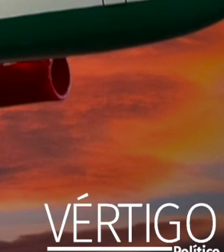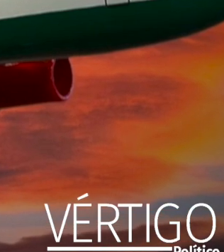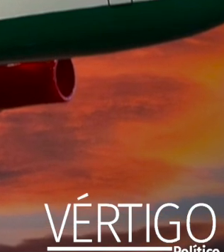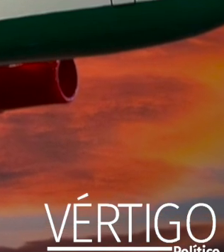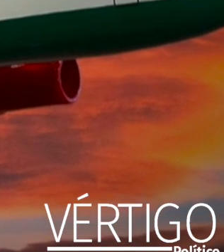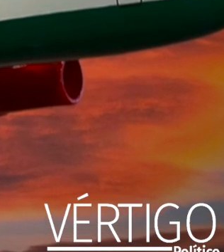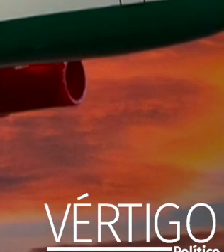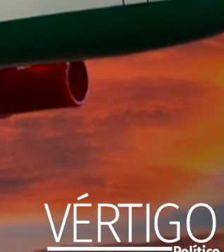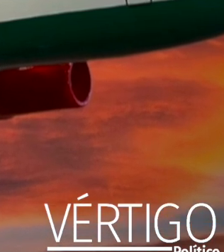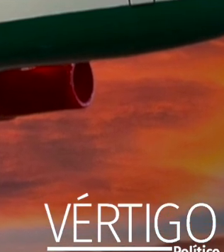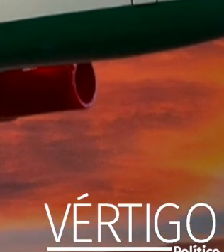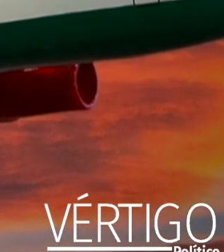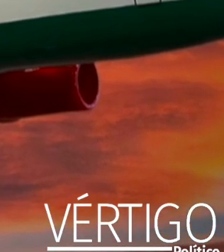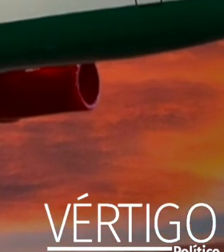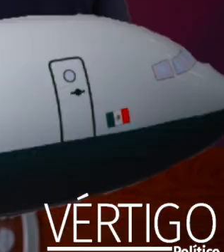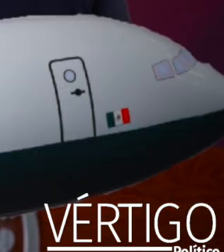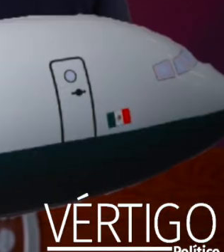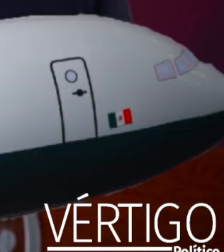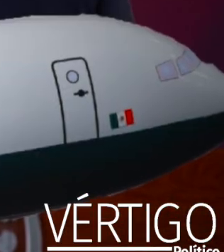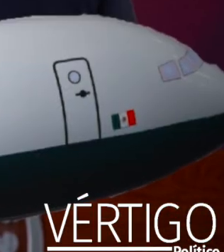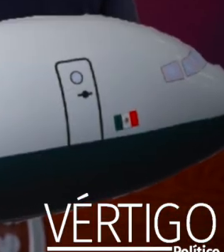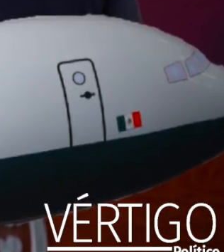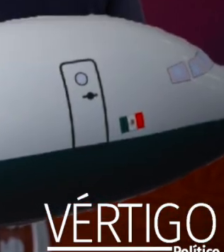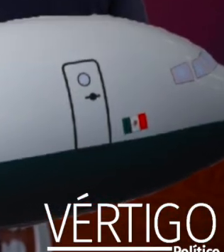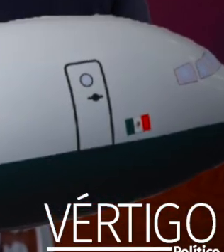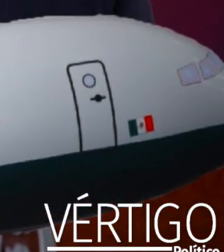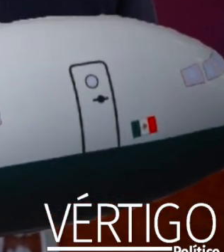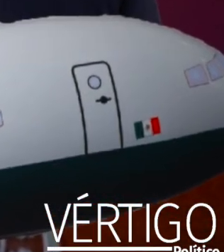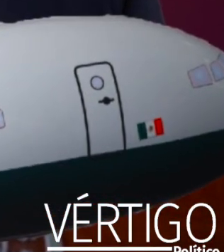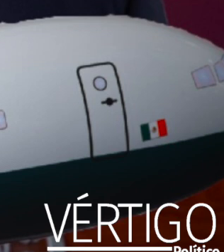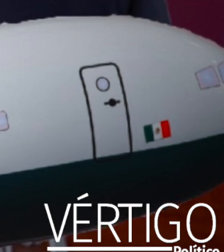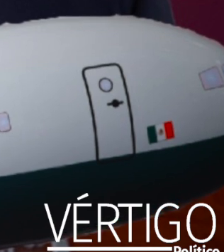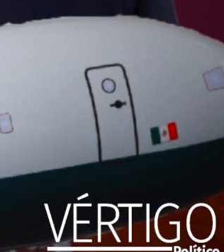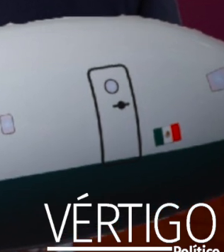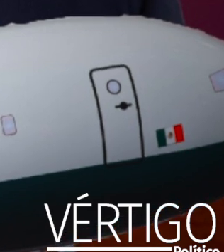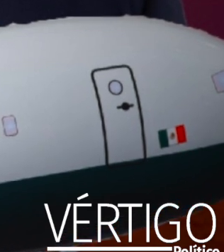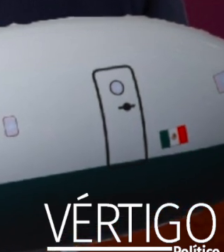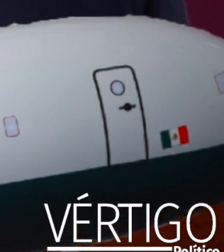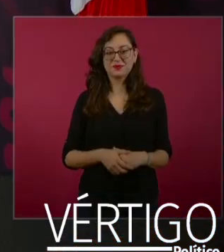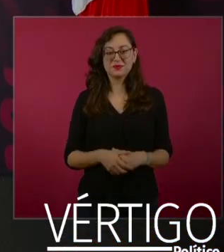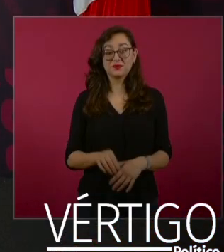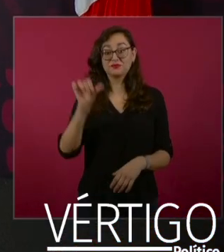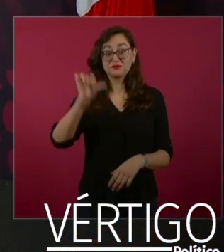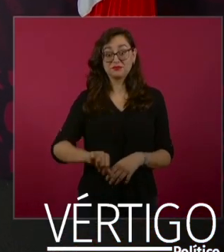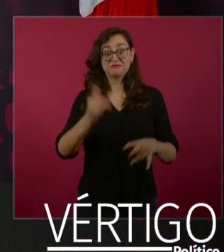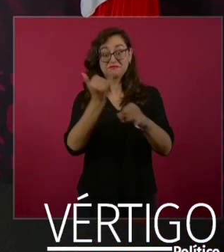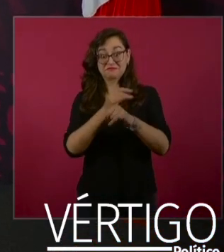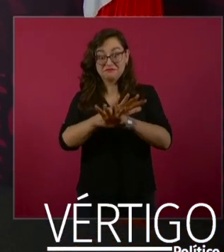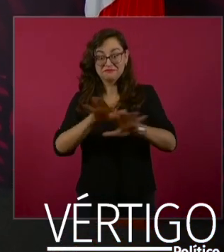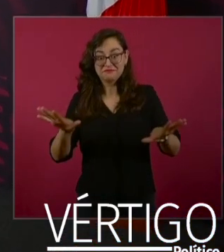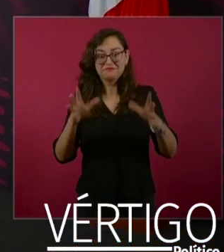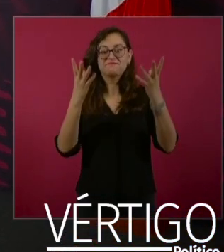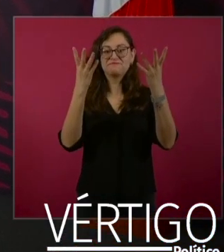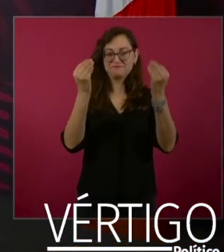Aviación, pero será subsidiada hasta el 2028 y una vez que tenga ganancias, serán para las Fuerzas Armadas. Deja la concentración del